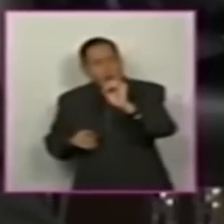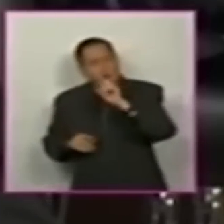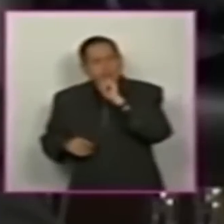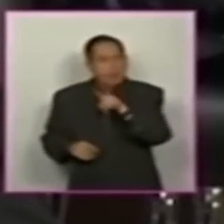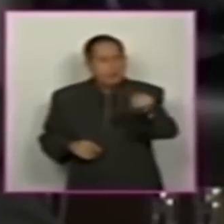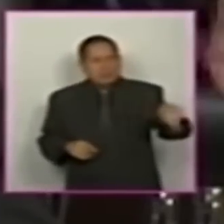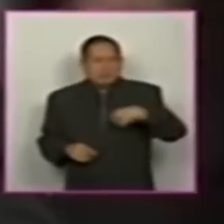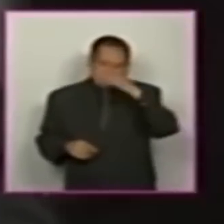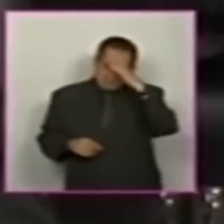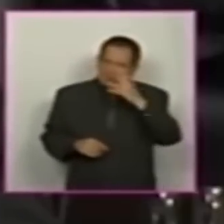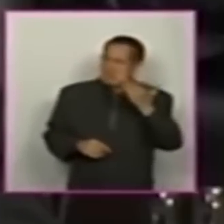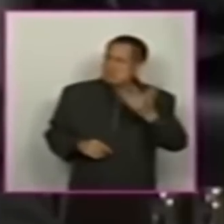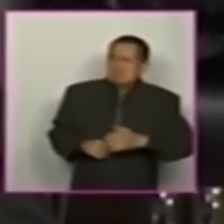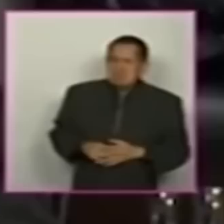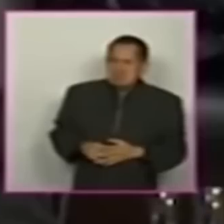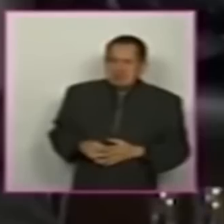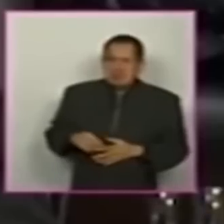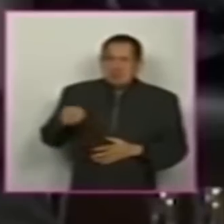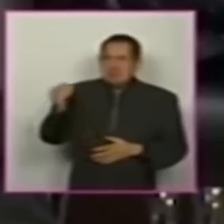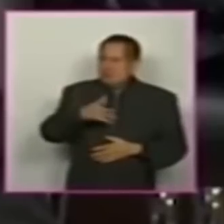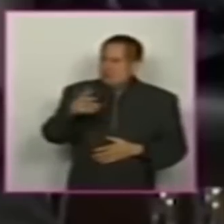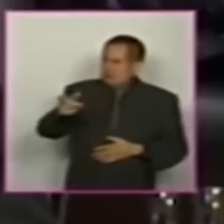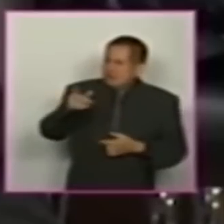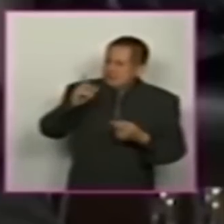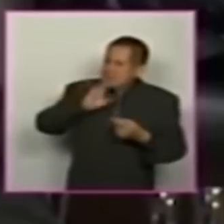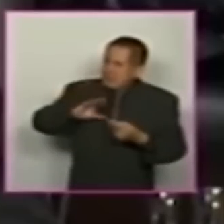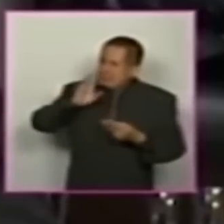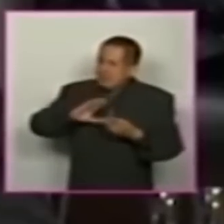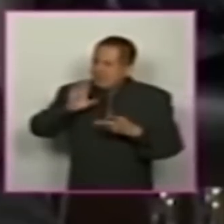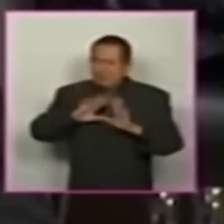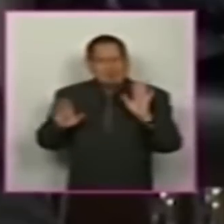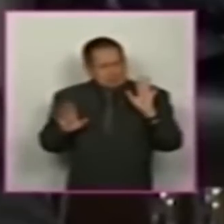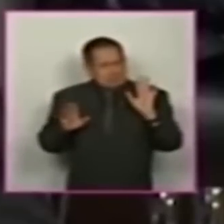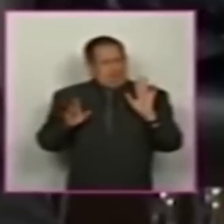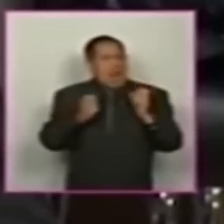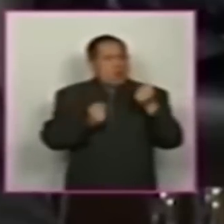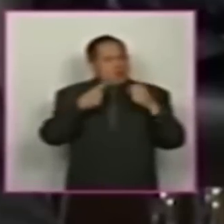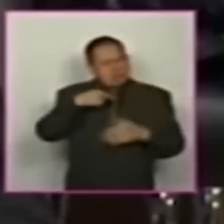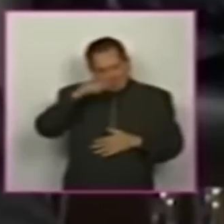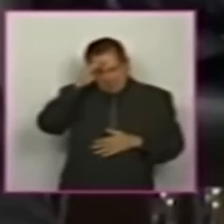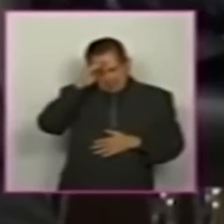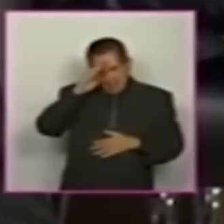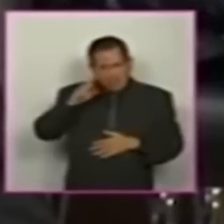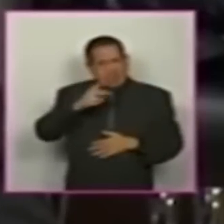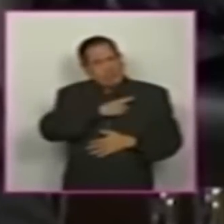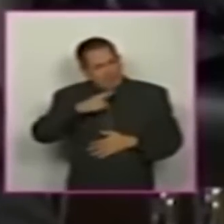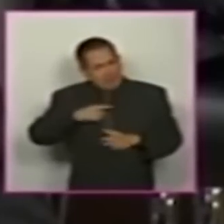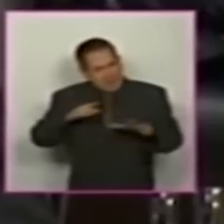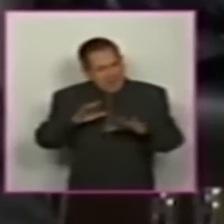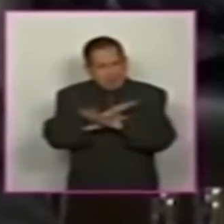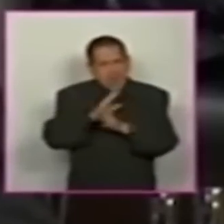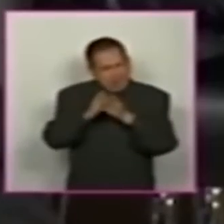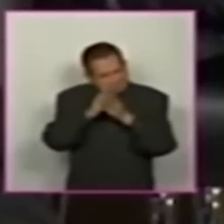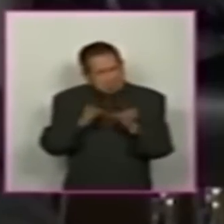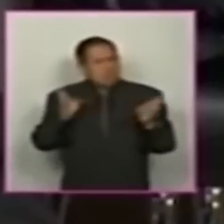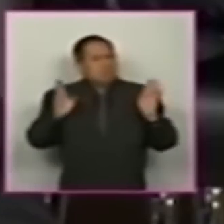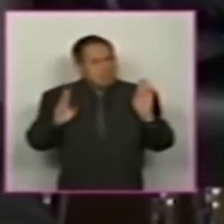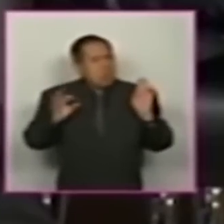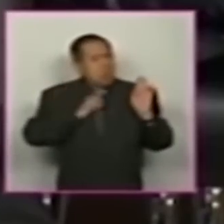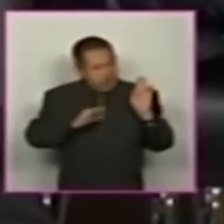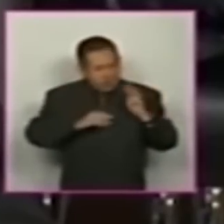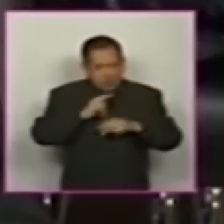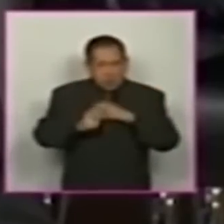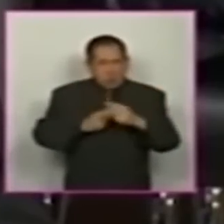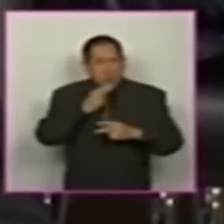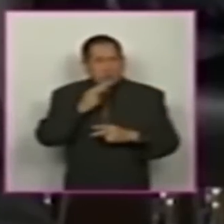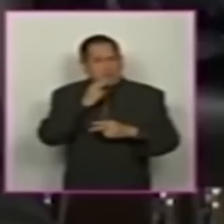presidencia fue notificada de la resolución del INE. A ver, fue notificada el área de comunicación social. La presidencia, tengo